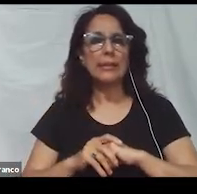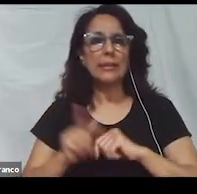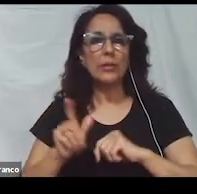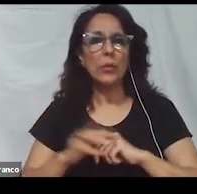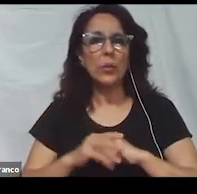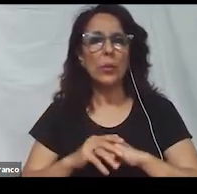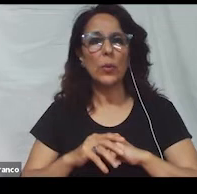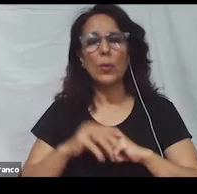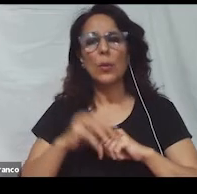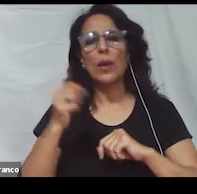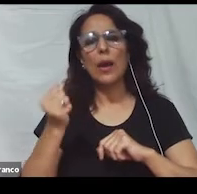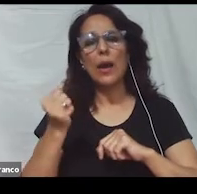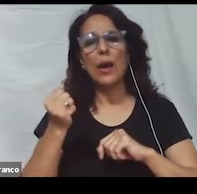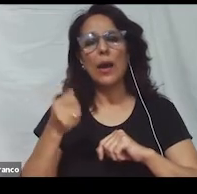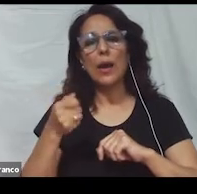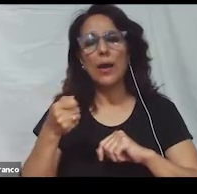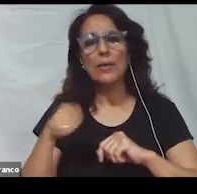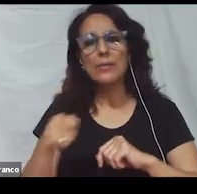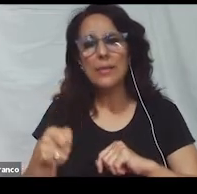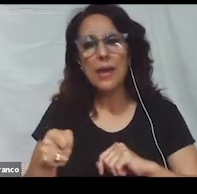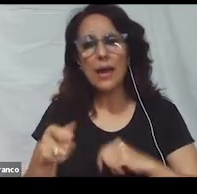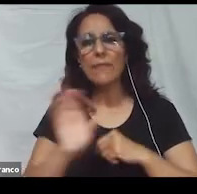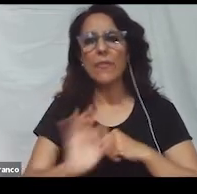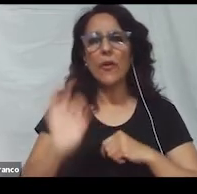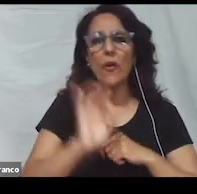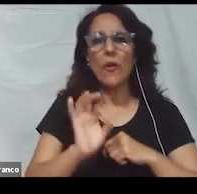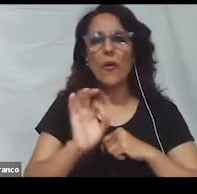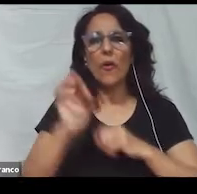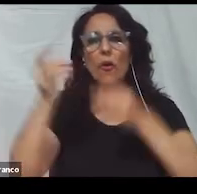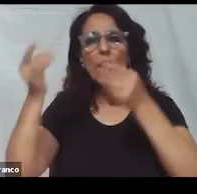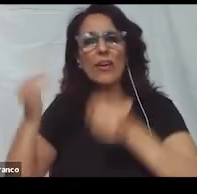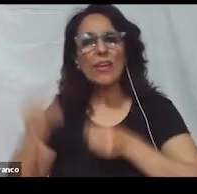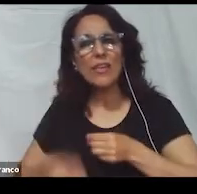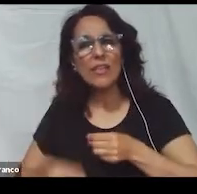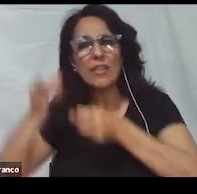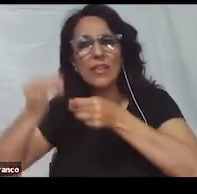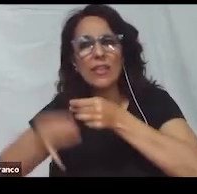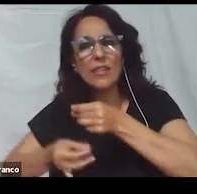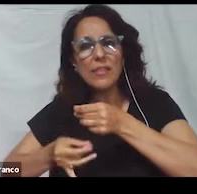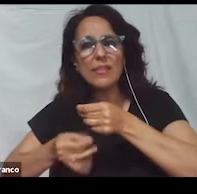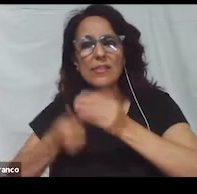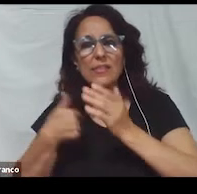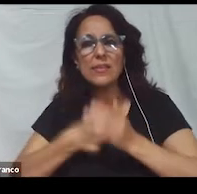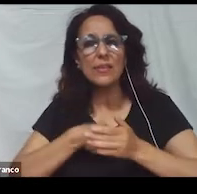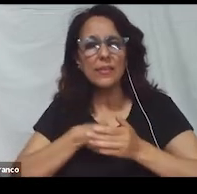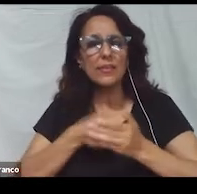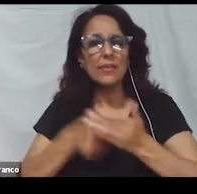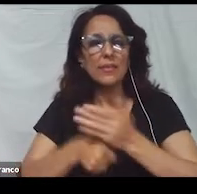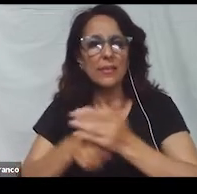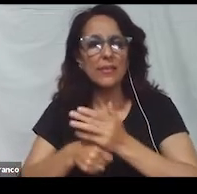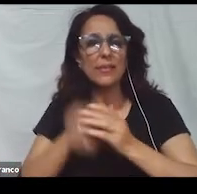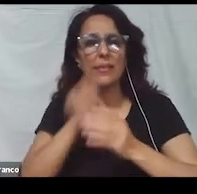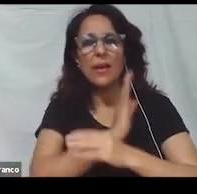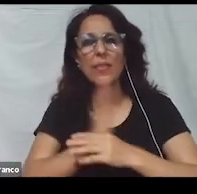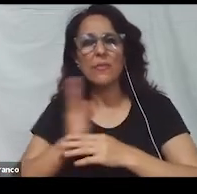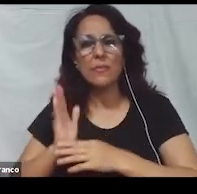en programación, una llave primaria, o se le puede dar como un índice o un identificador de cada fila. Es decir, piensen, ¿qué es lo